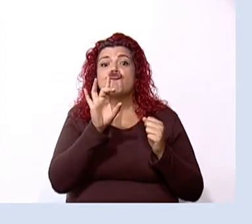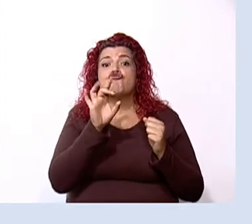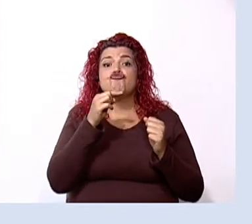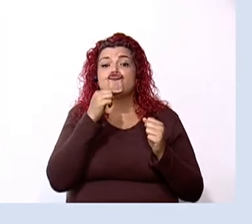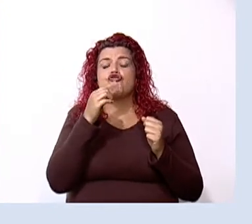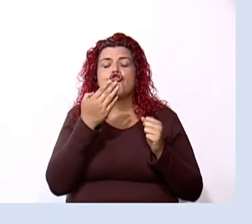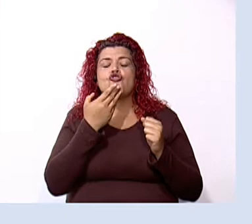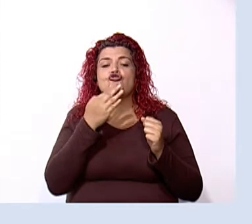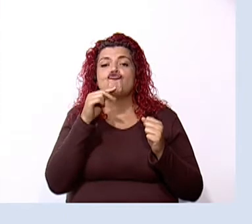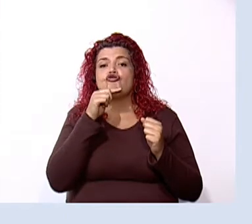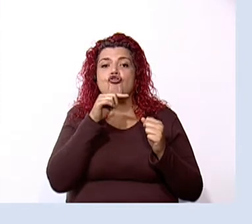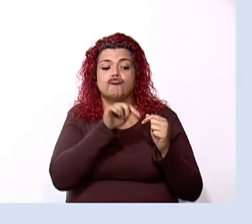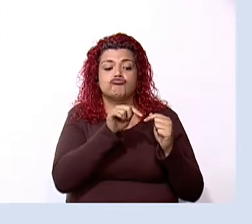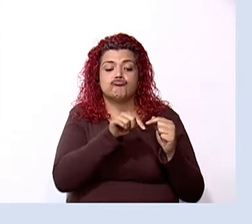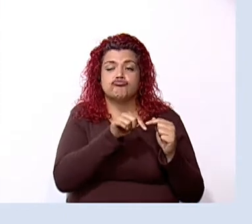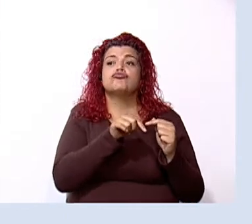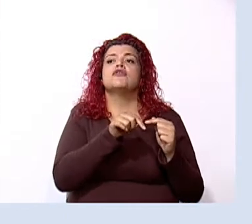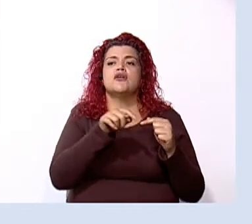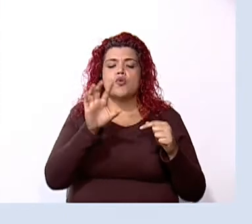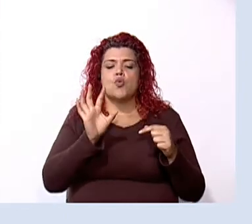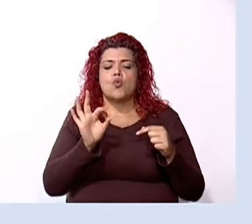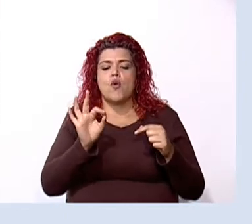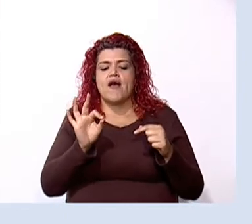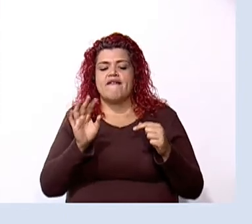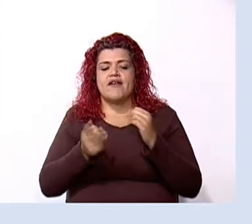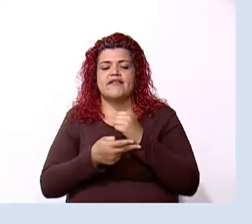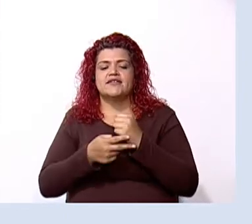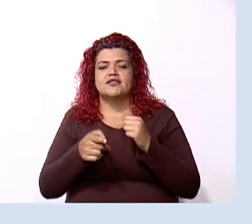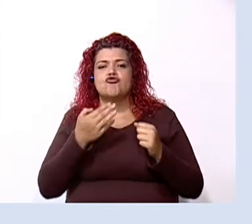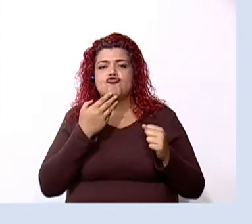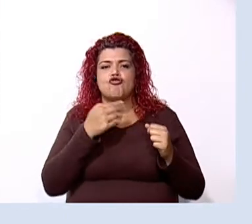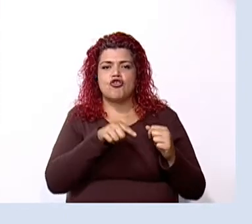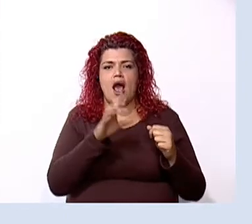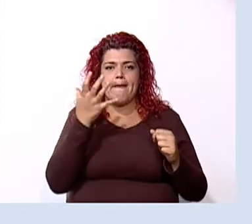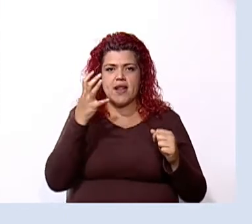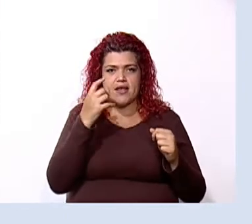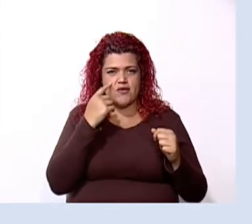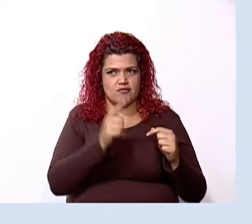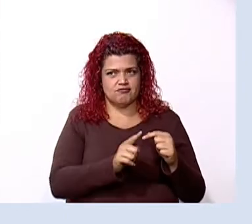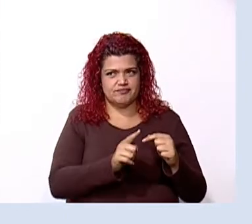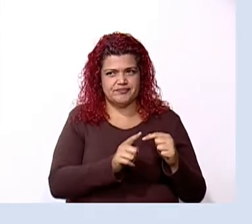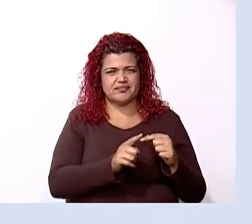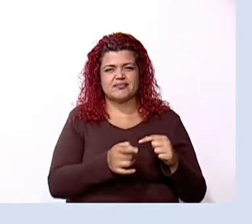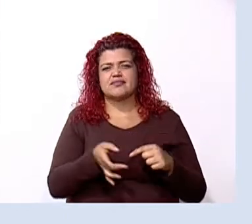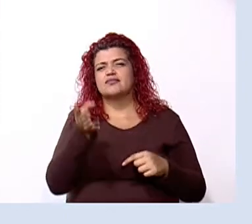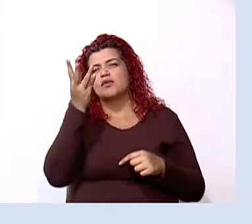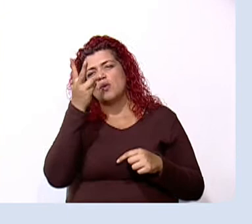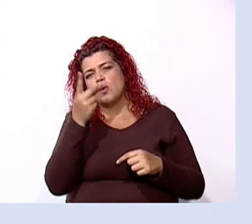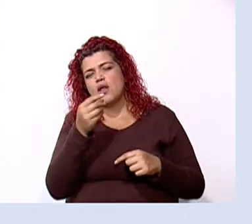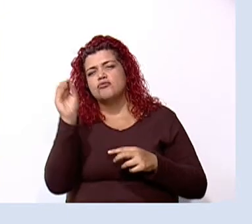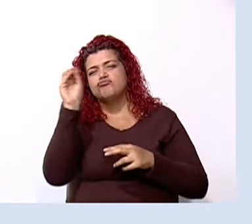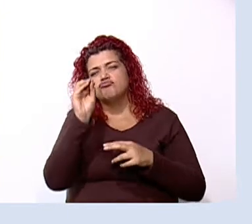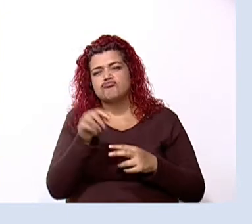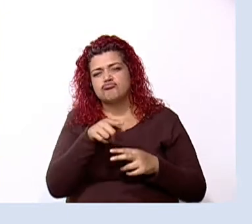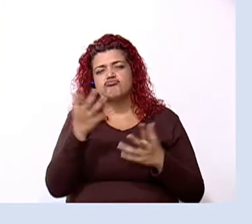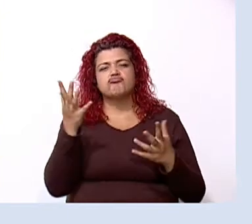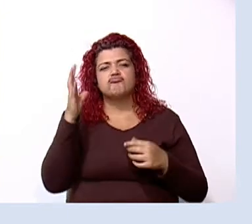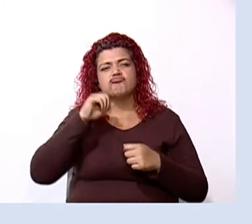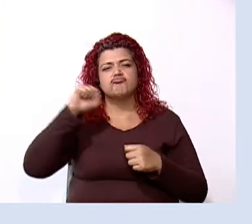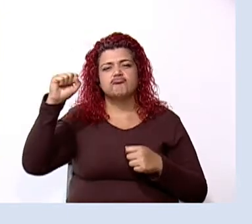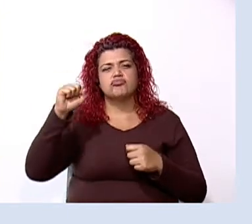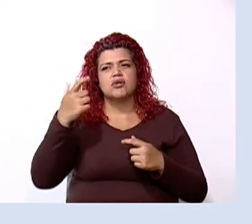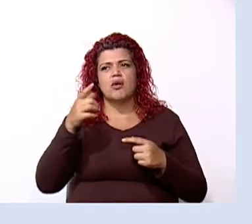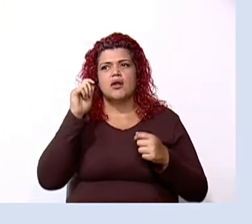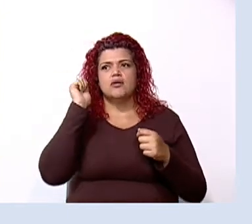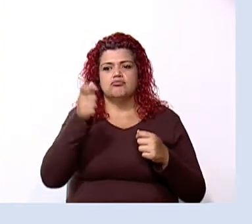color amarillo. Ahora les pregunto a ustedes, niños y niñas, ¿cuántos puntos obtuvo en total si